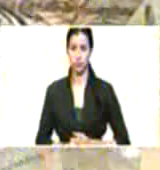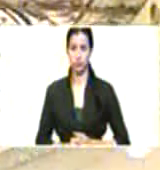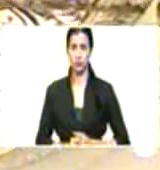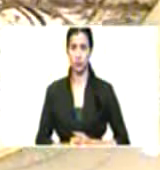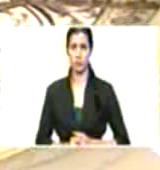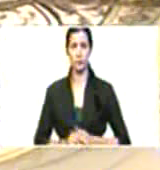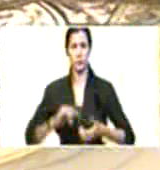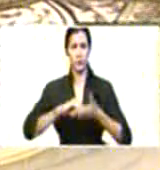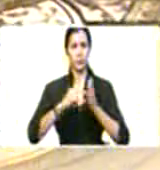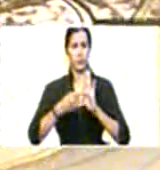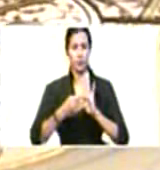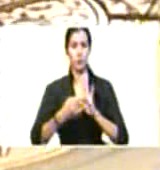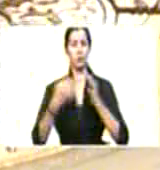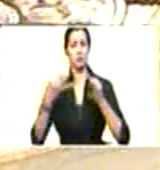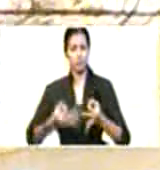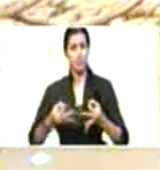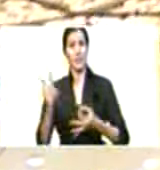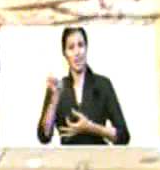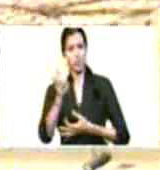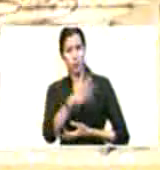que representan una Venezuela.